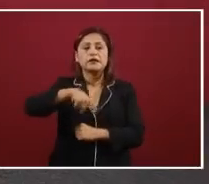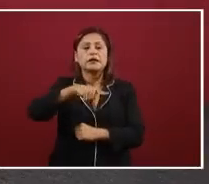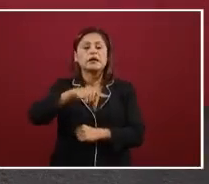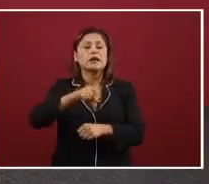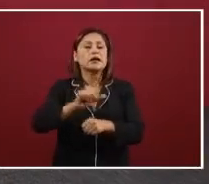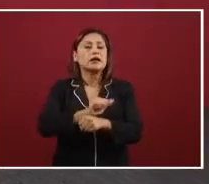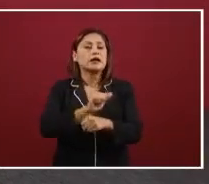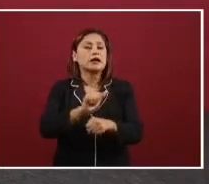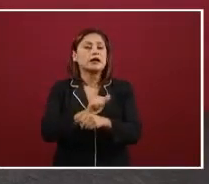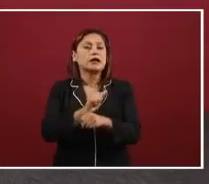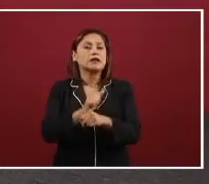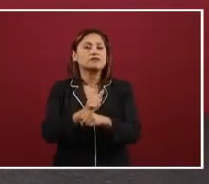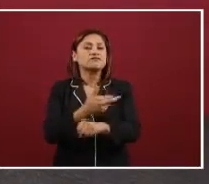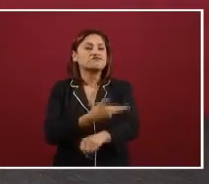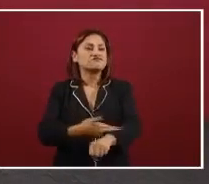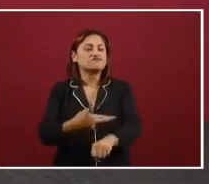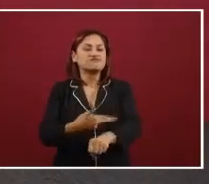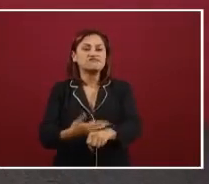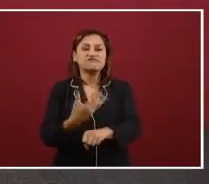irregulares